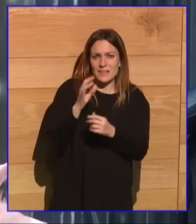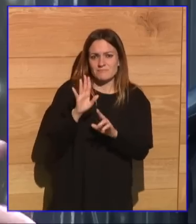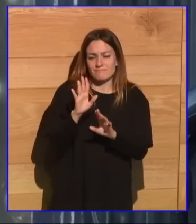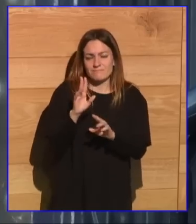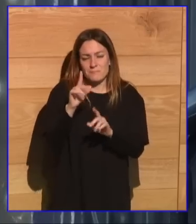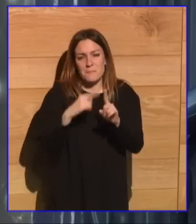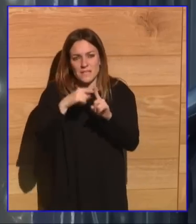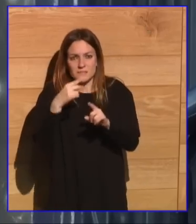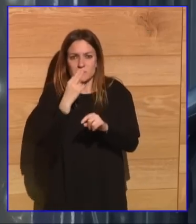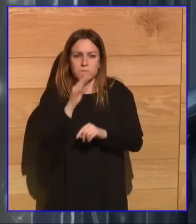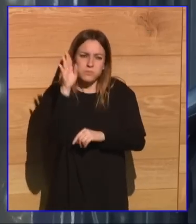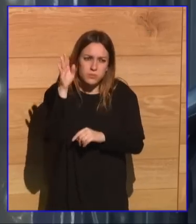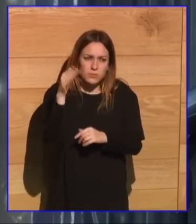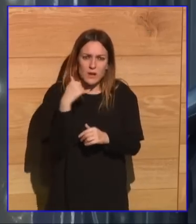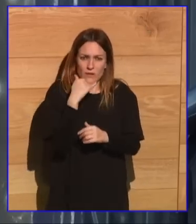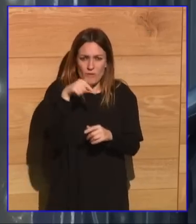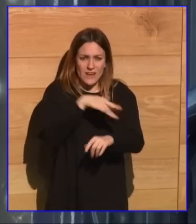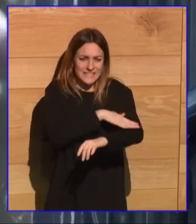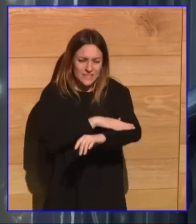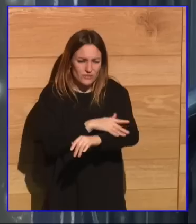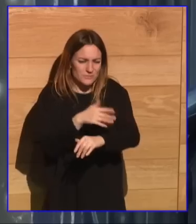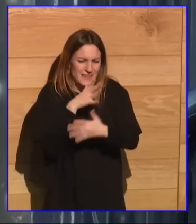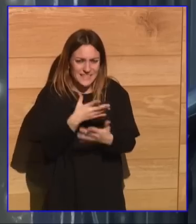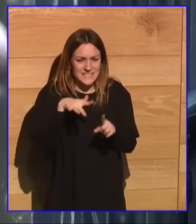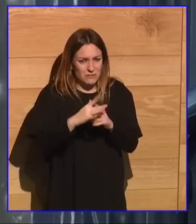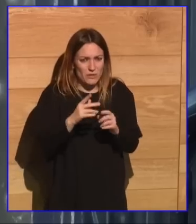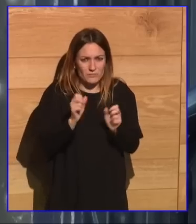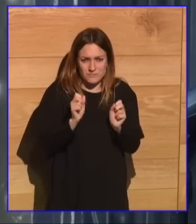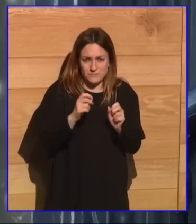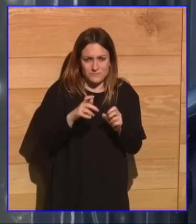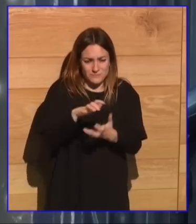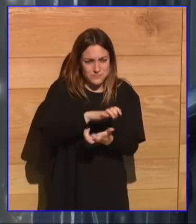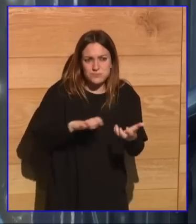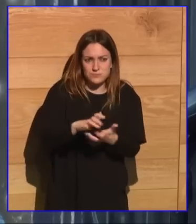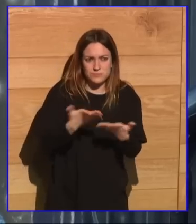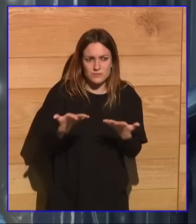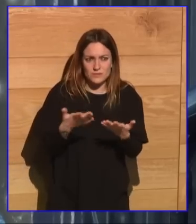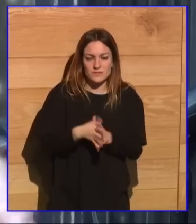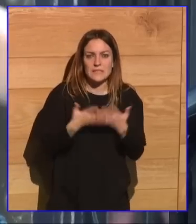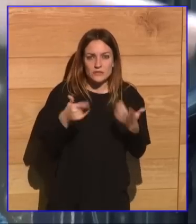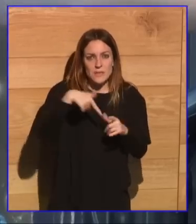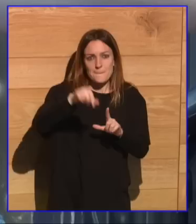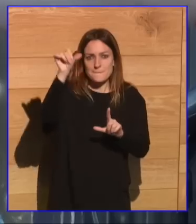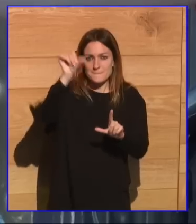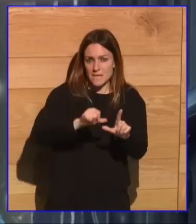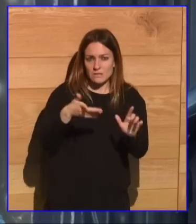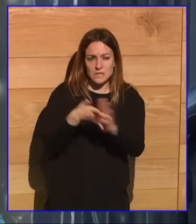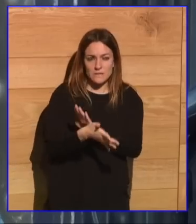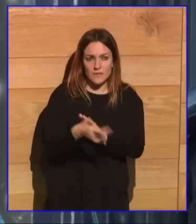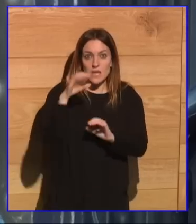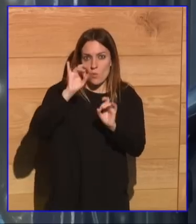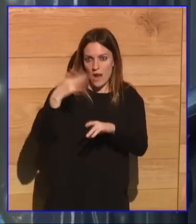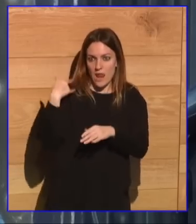fascista del Estado. O sea que eso lo podemos trasladar un montón de veces. Y esta es una peli en la que claramente, igual que The Wall, es una